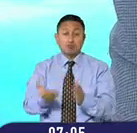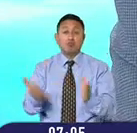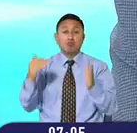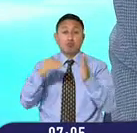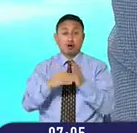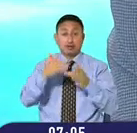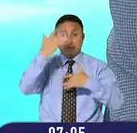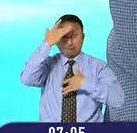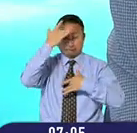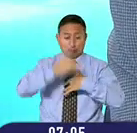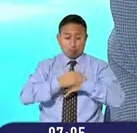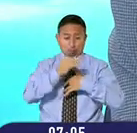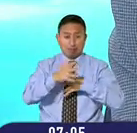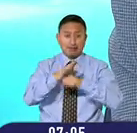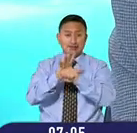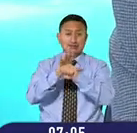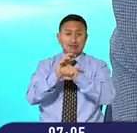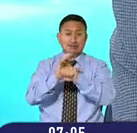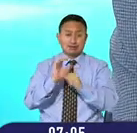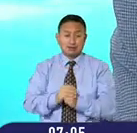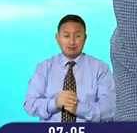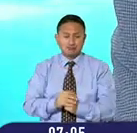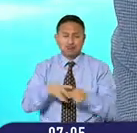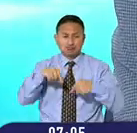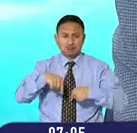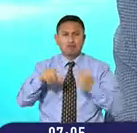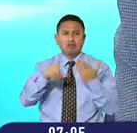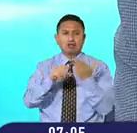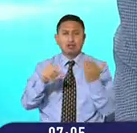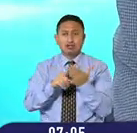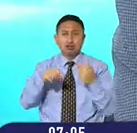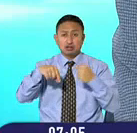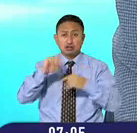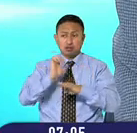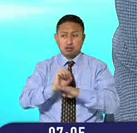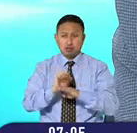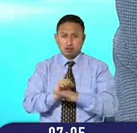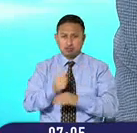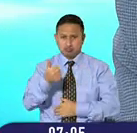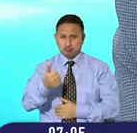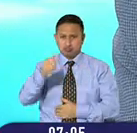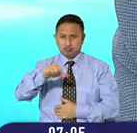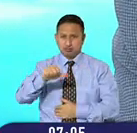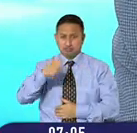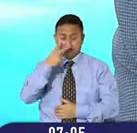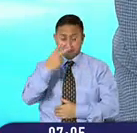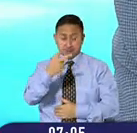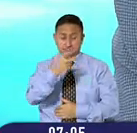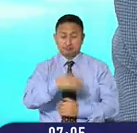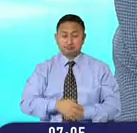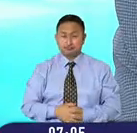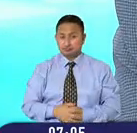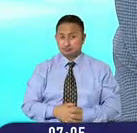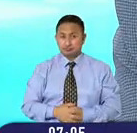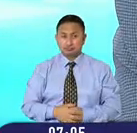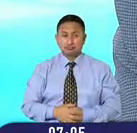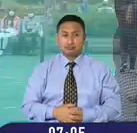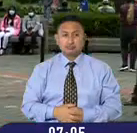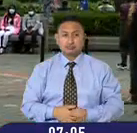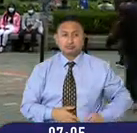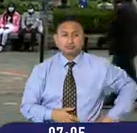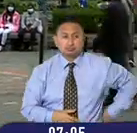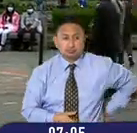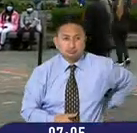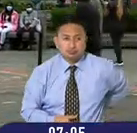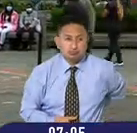el alza de la inflación. ¿Cómo luce el panorama financiero para nuestro Ecuador? Enseguida le vamos a contar.